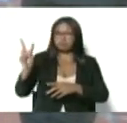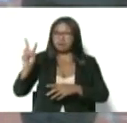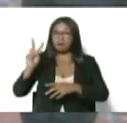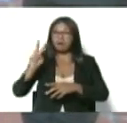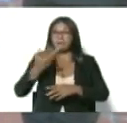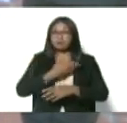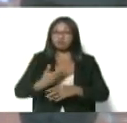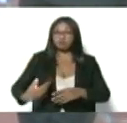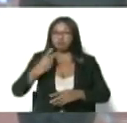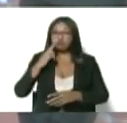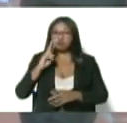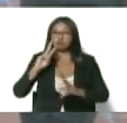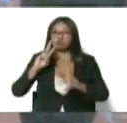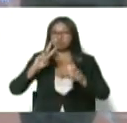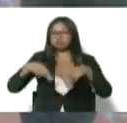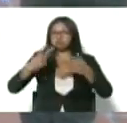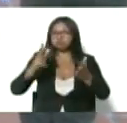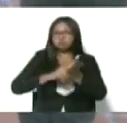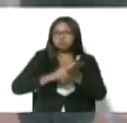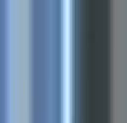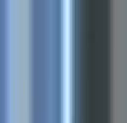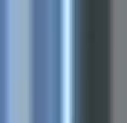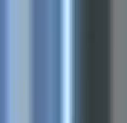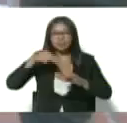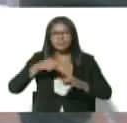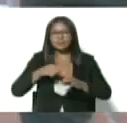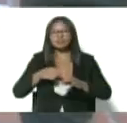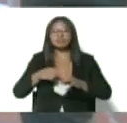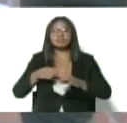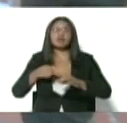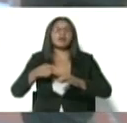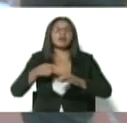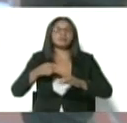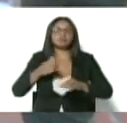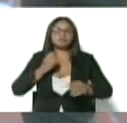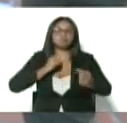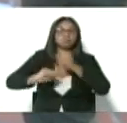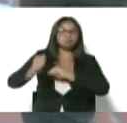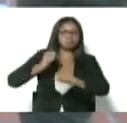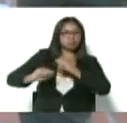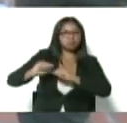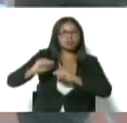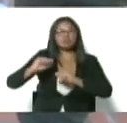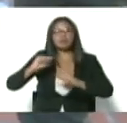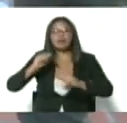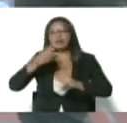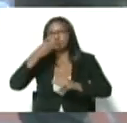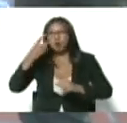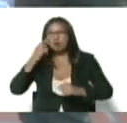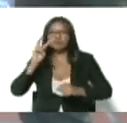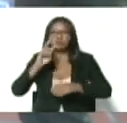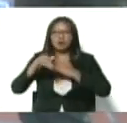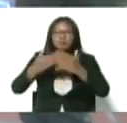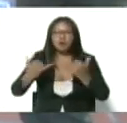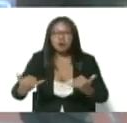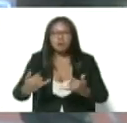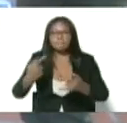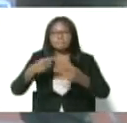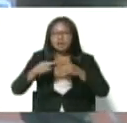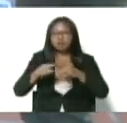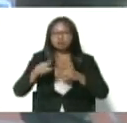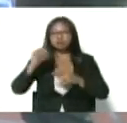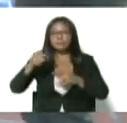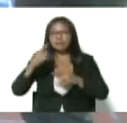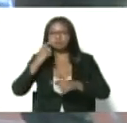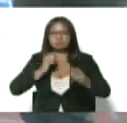nosotros les ratificamos el compromiso o tráfico de todos los delitos asociados en este flagelo pero sobre todo el